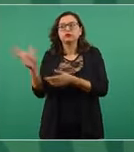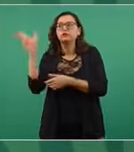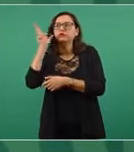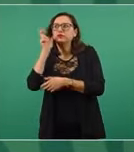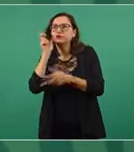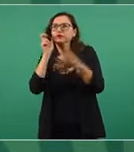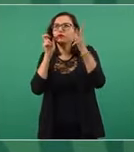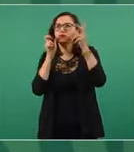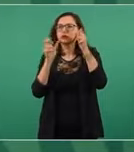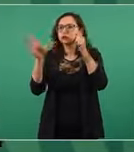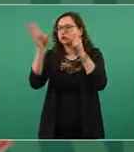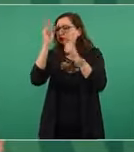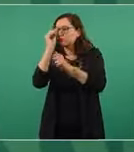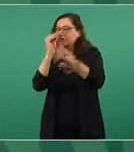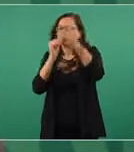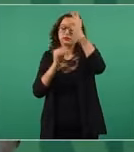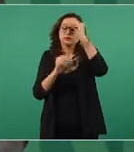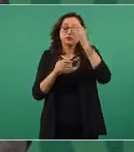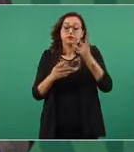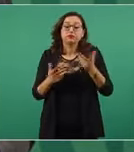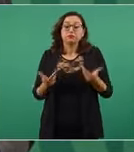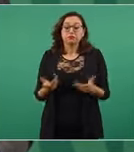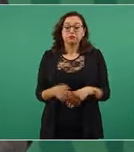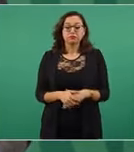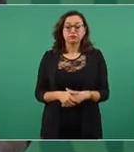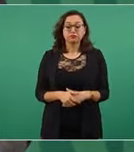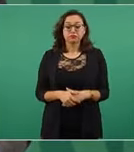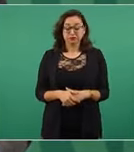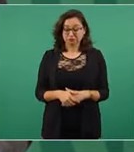¿Y qué quieres que yo haga?